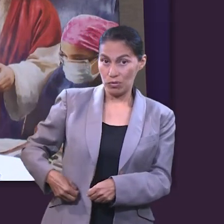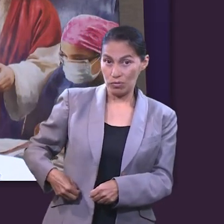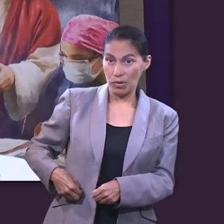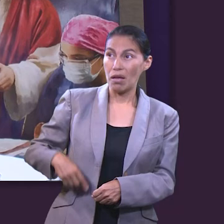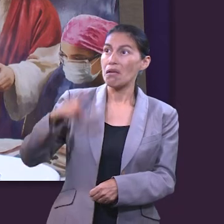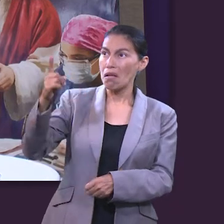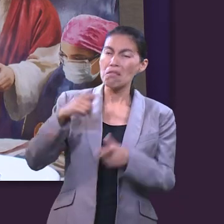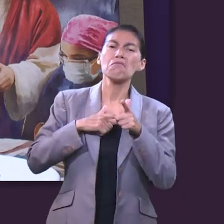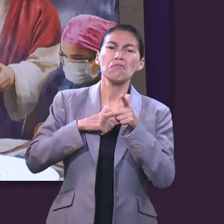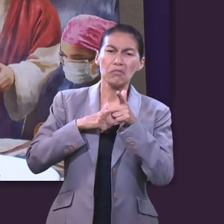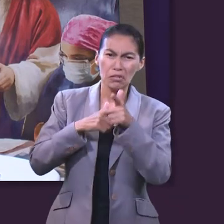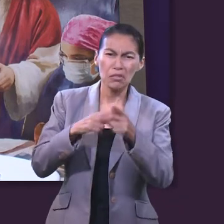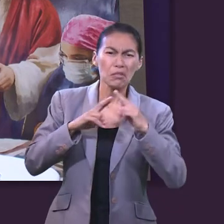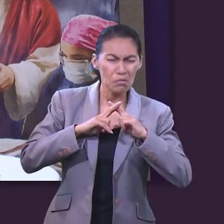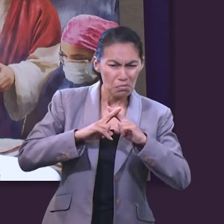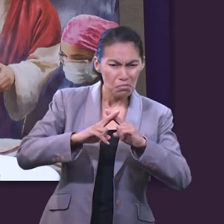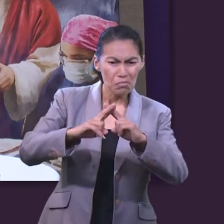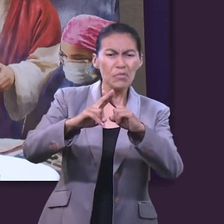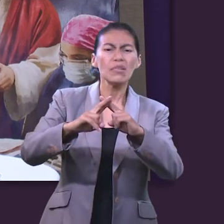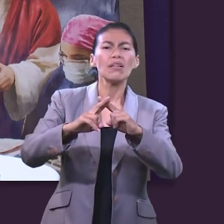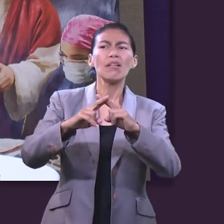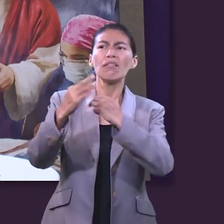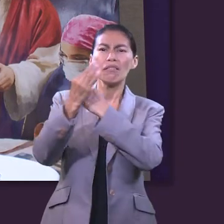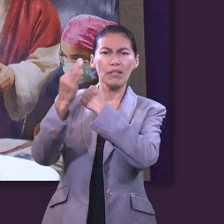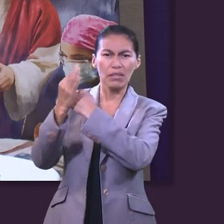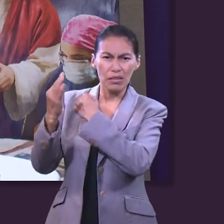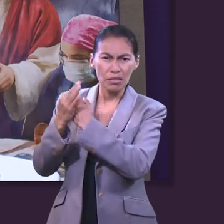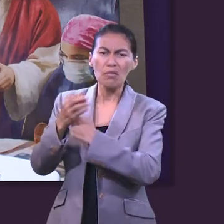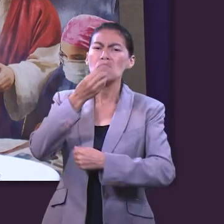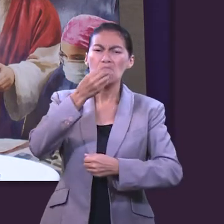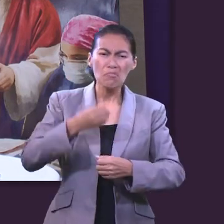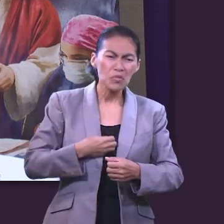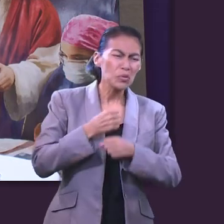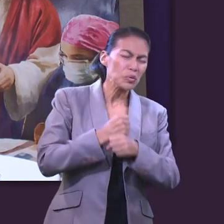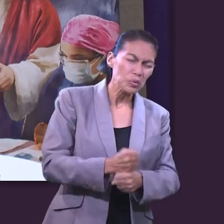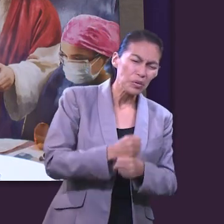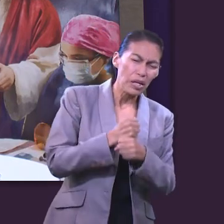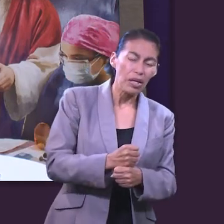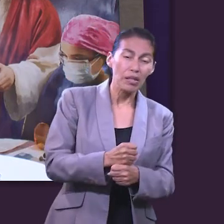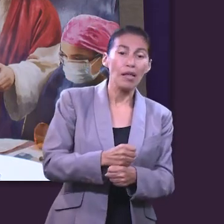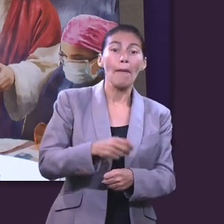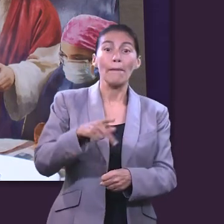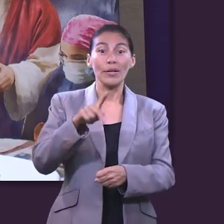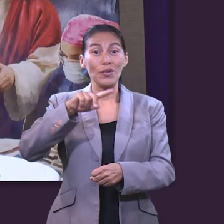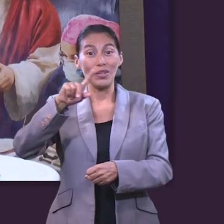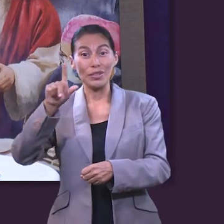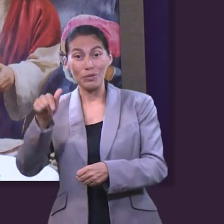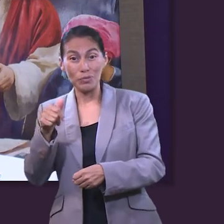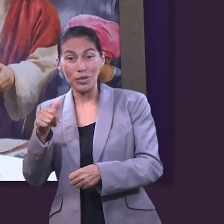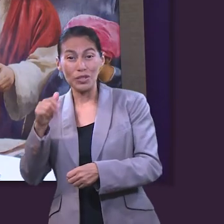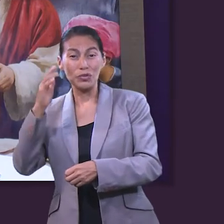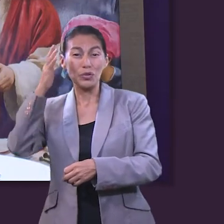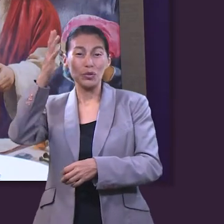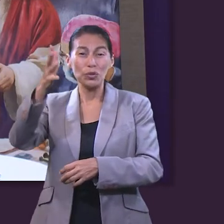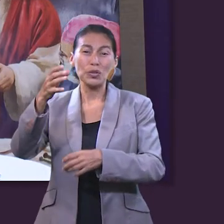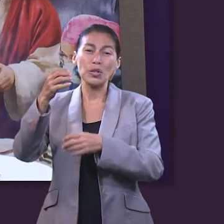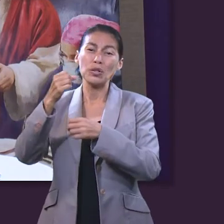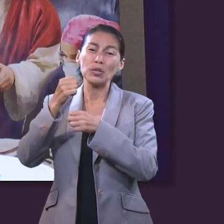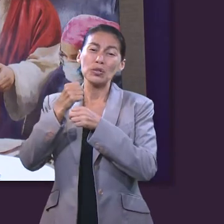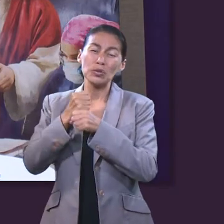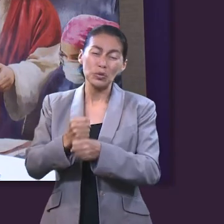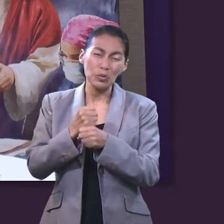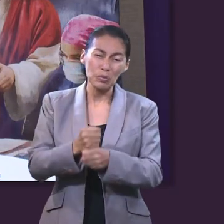crisol por nosotros, está en el crisol con nosotros, pero también estará en esos momentos gloriosos cuando el